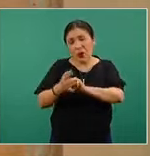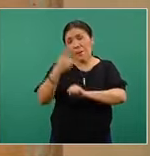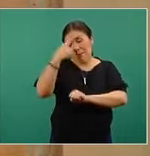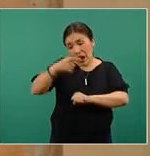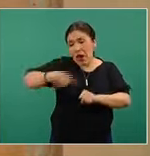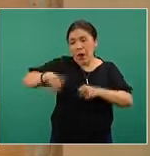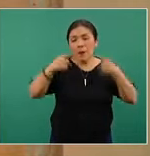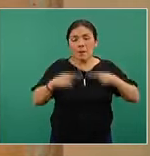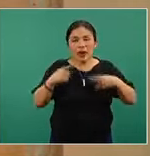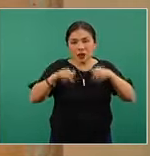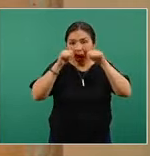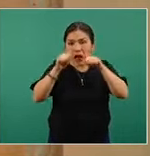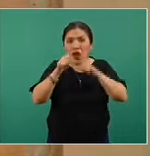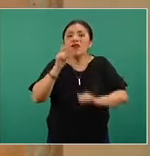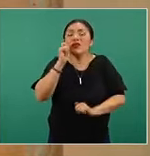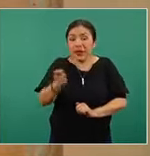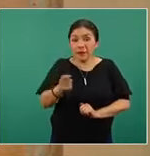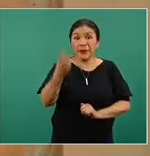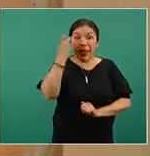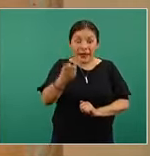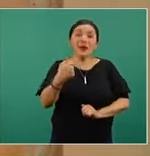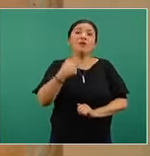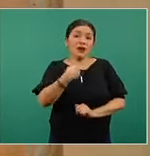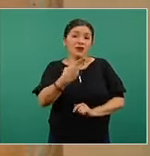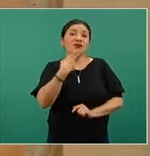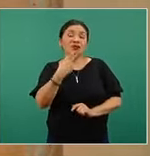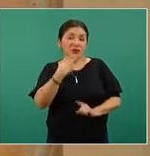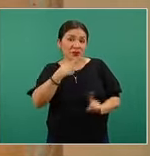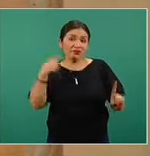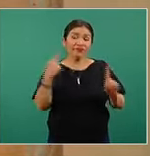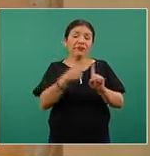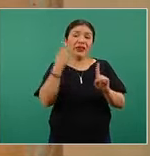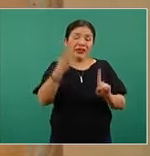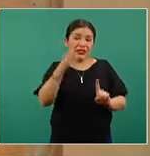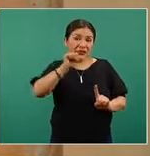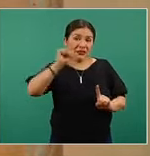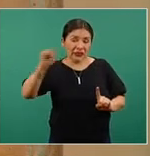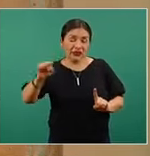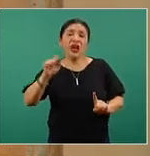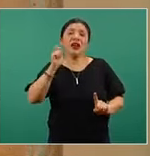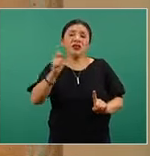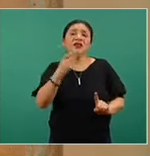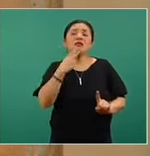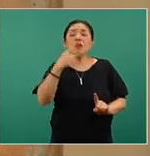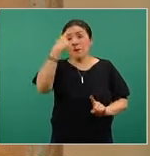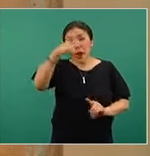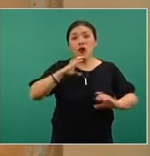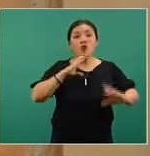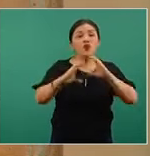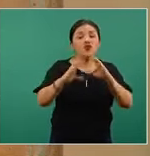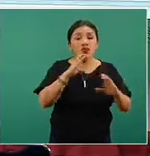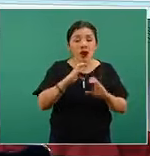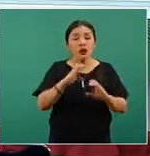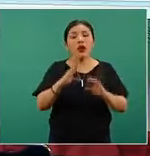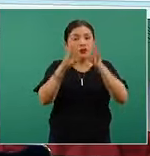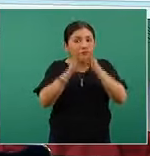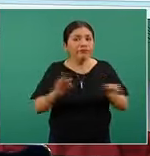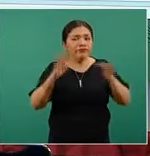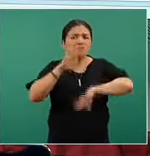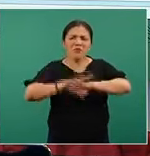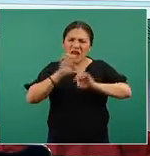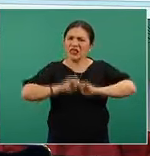nuestra población y este es nuestro principal objetivo en la secretaría de salud el principal objetivo es comunicar comunicar con